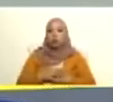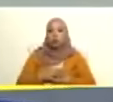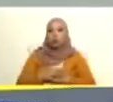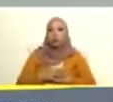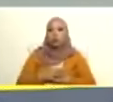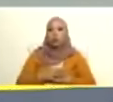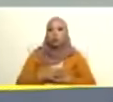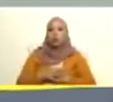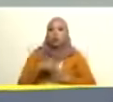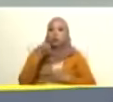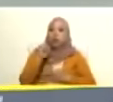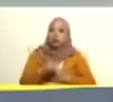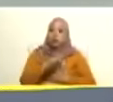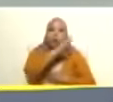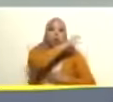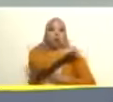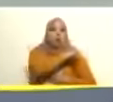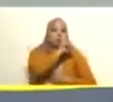que usted instruyó